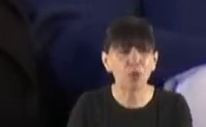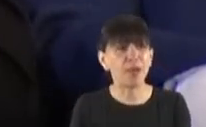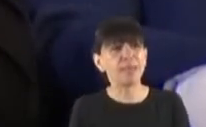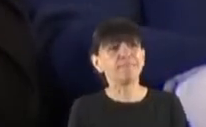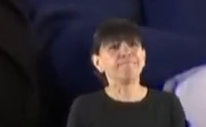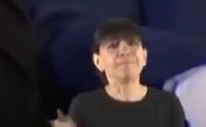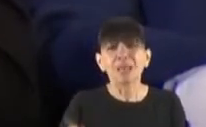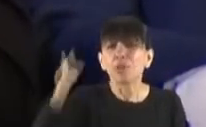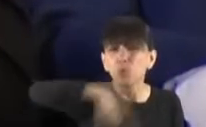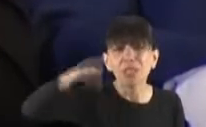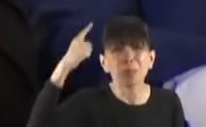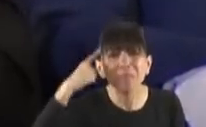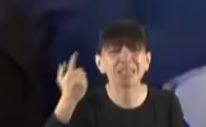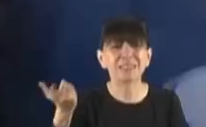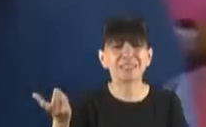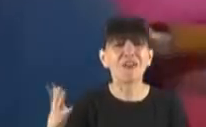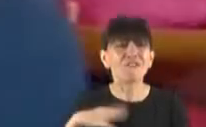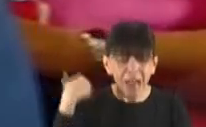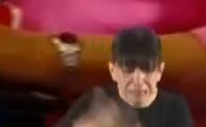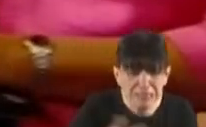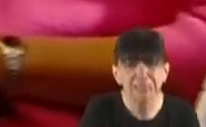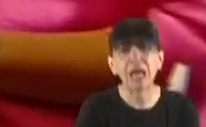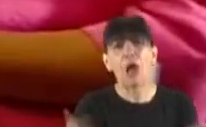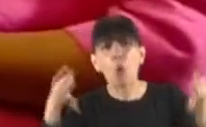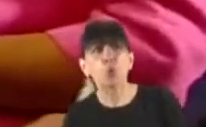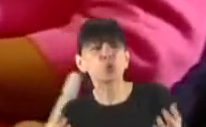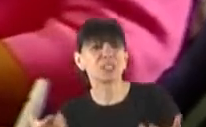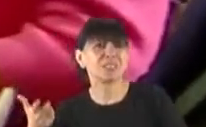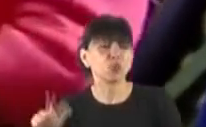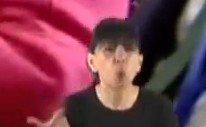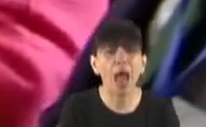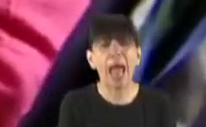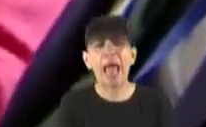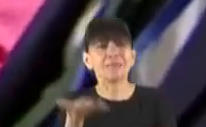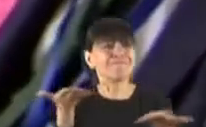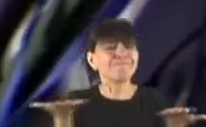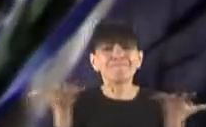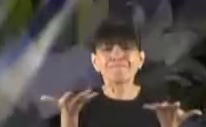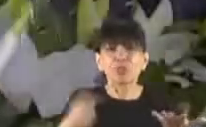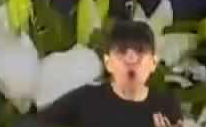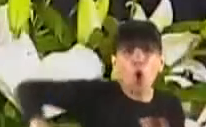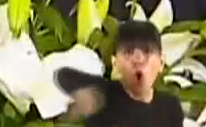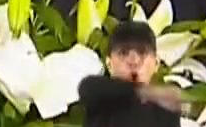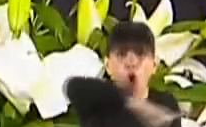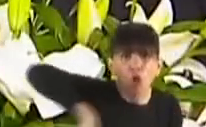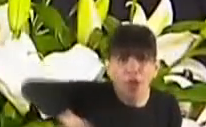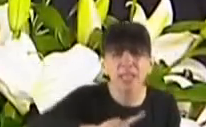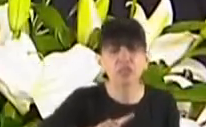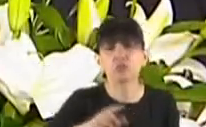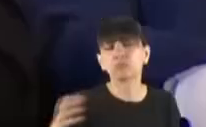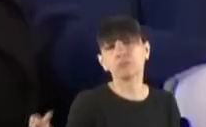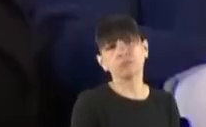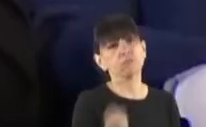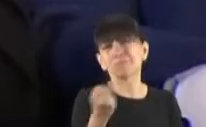retraso, en la injusticia, en la desigualdad social, y se den cuenta que todo eso está por encima de la